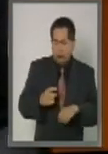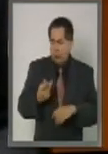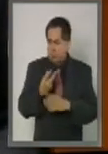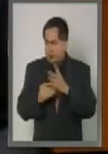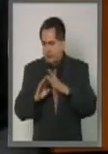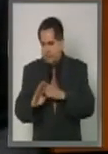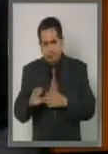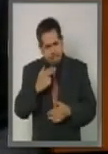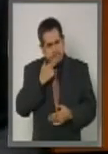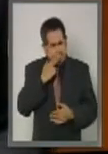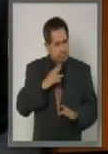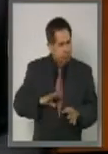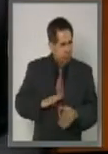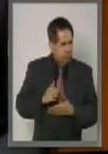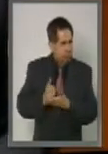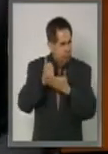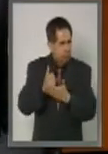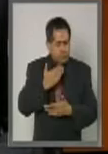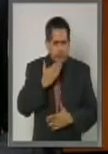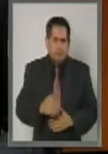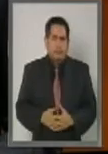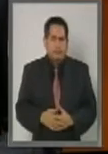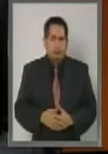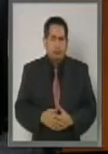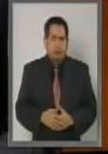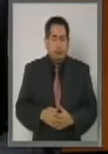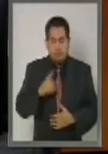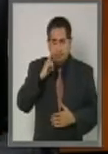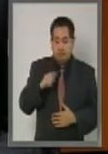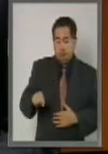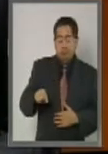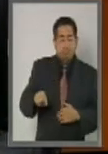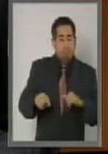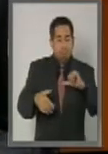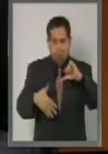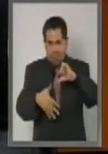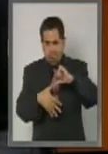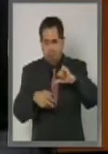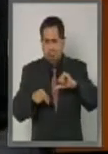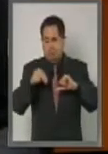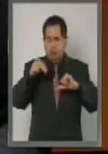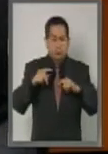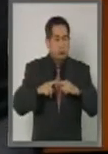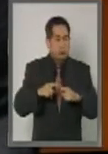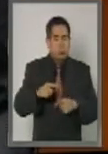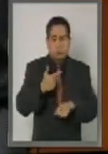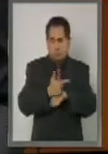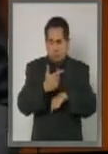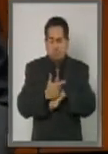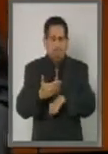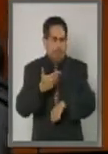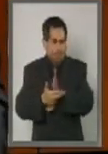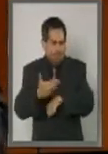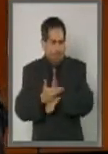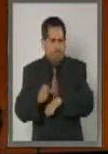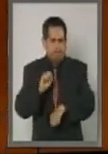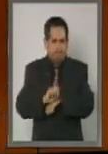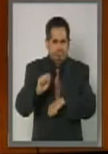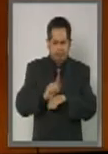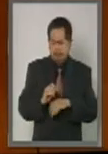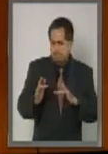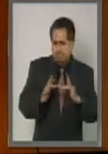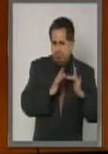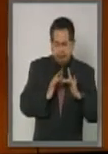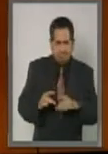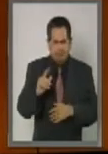migración. Hemos ampliado con los países del Triángulo Norte, Guatemala, Honduras y El Salvador, el mecanismo